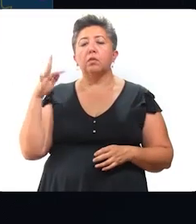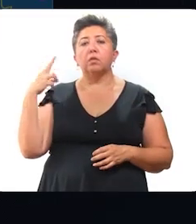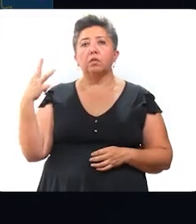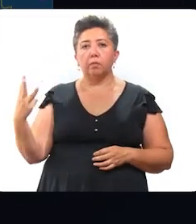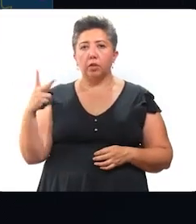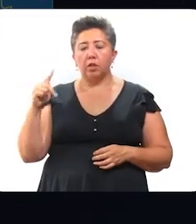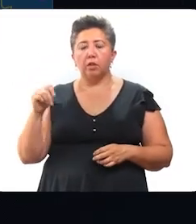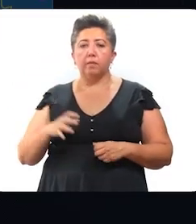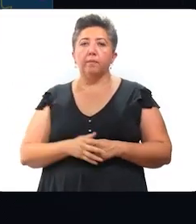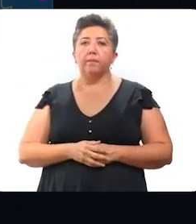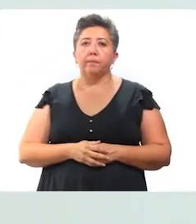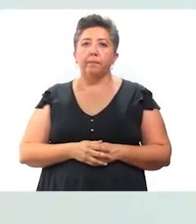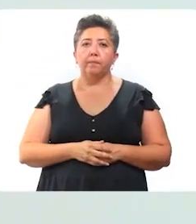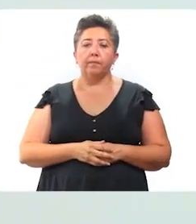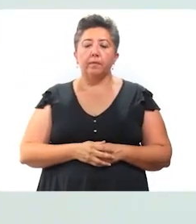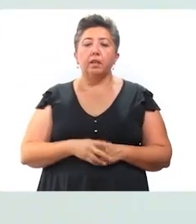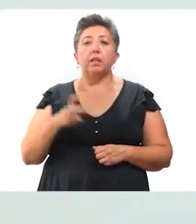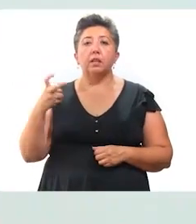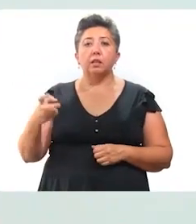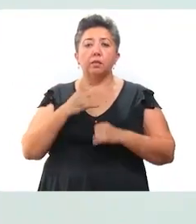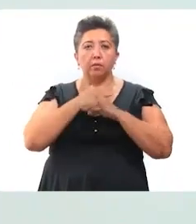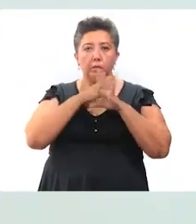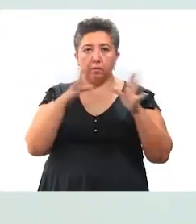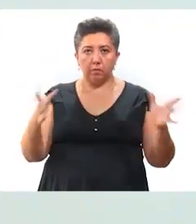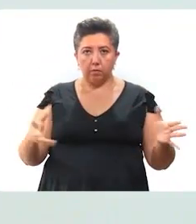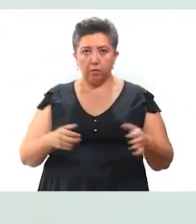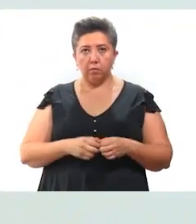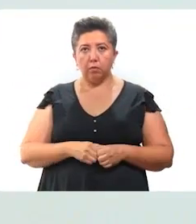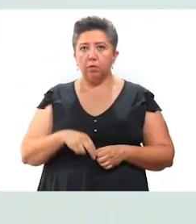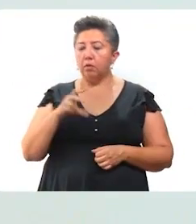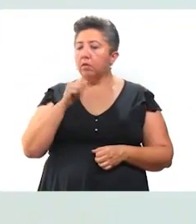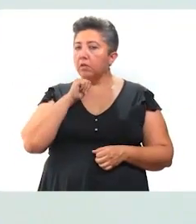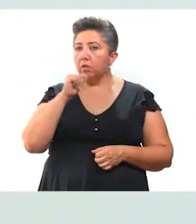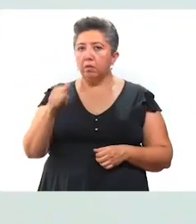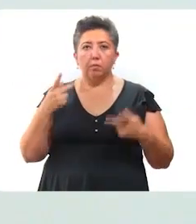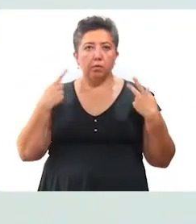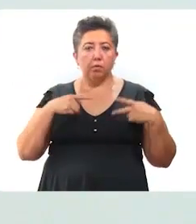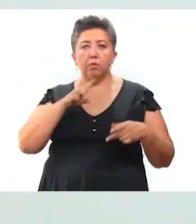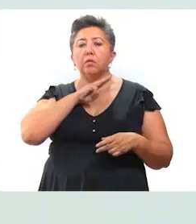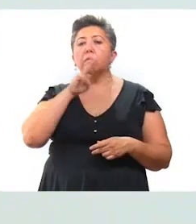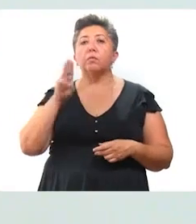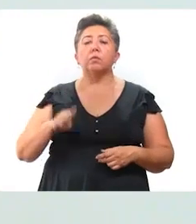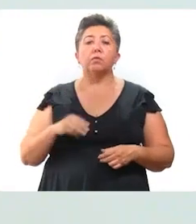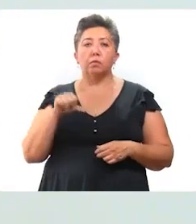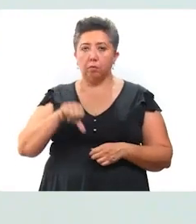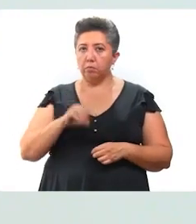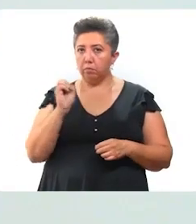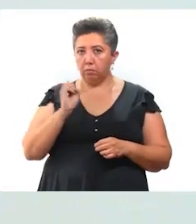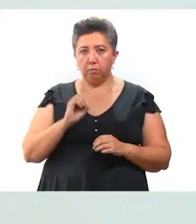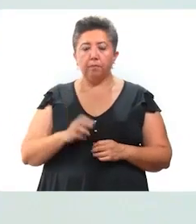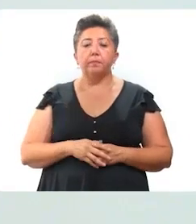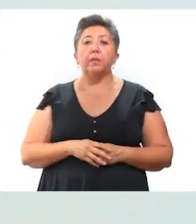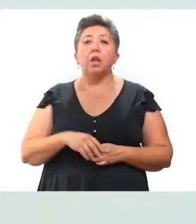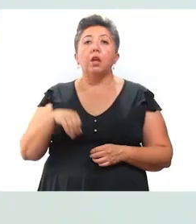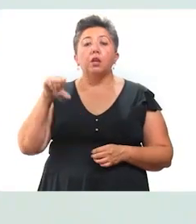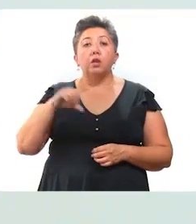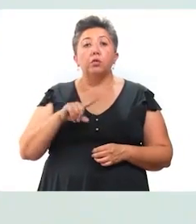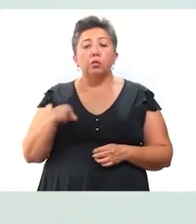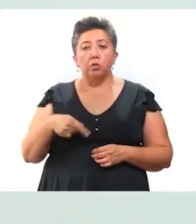16.743 en la zona poniente. En este parte médico no se reportan personas fallecidas. En total,